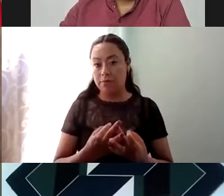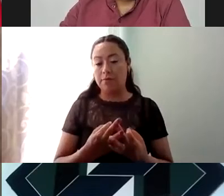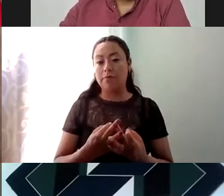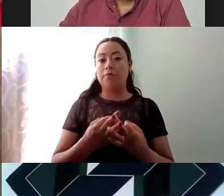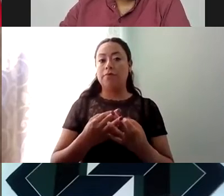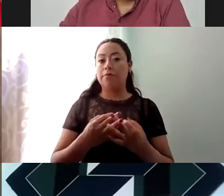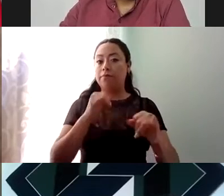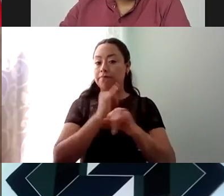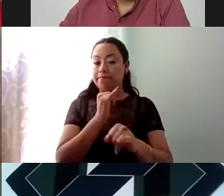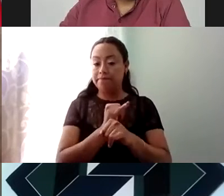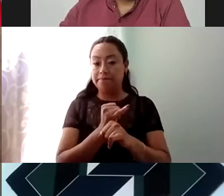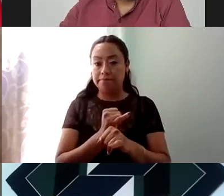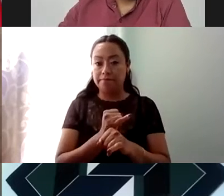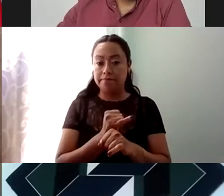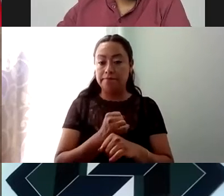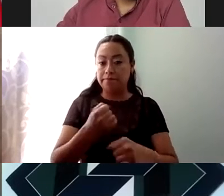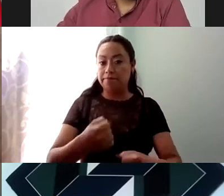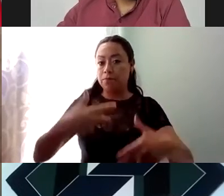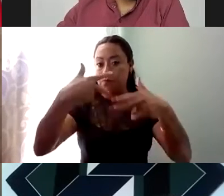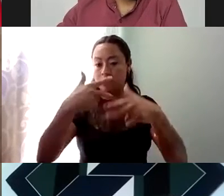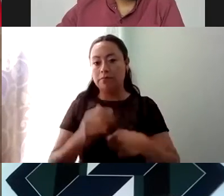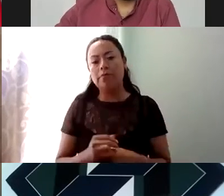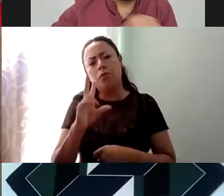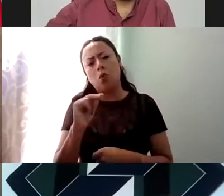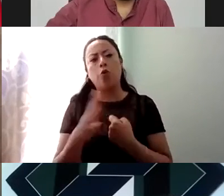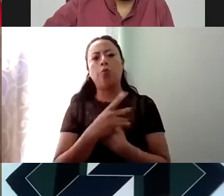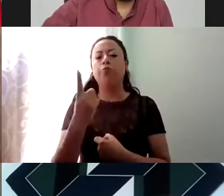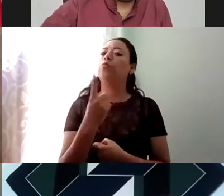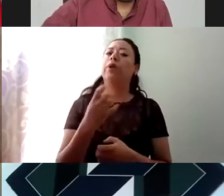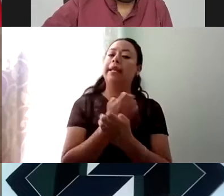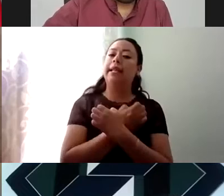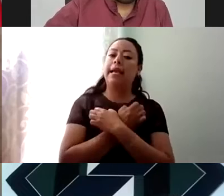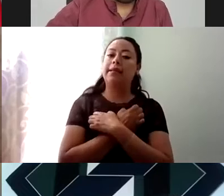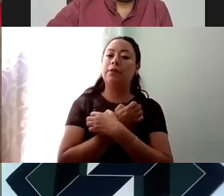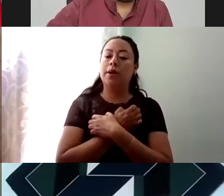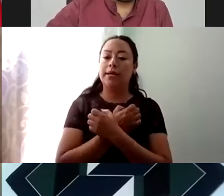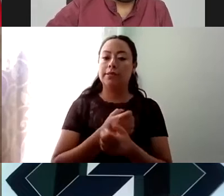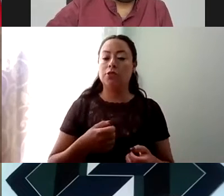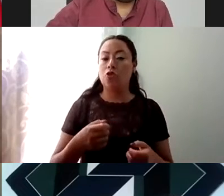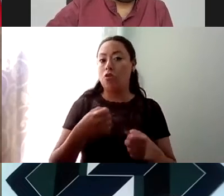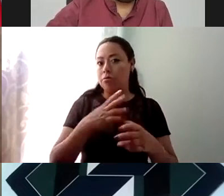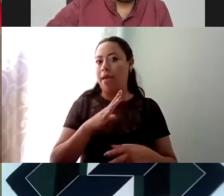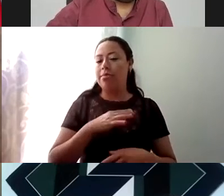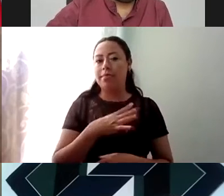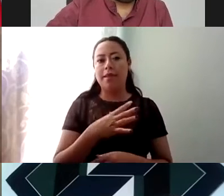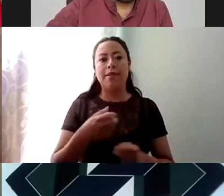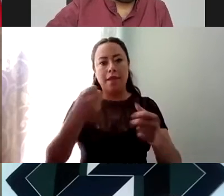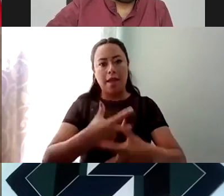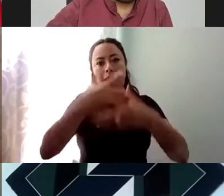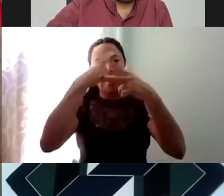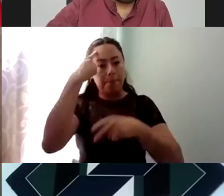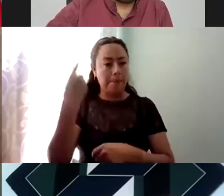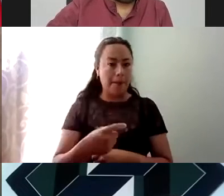en línea sí ya tenía todo un sistema preparado para dejar tareas, para videoconferencias,